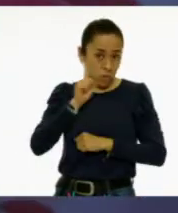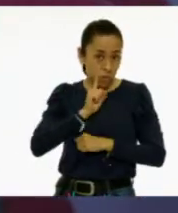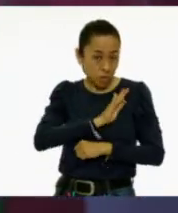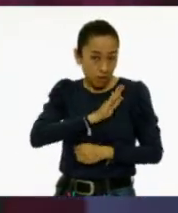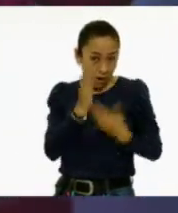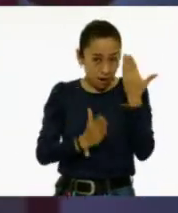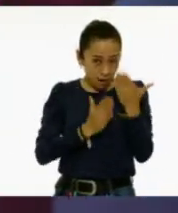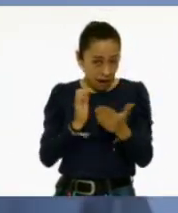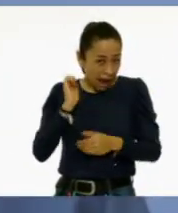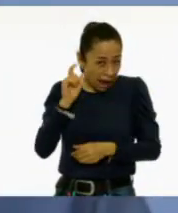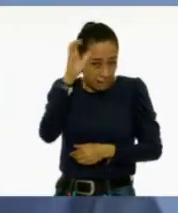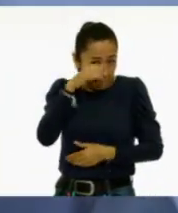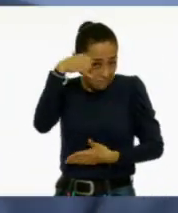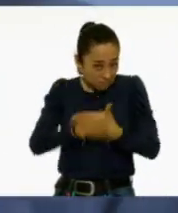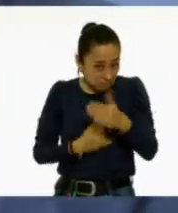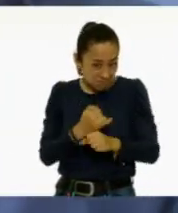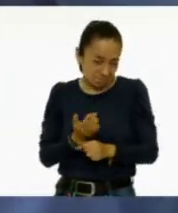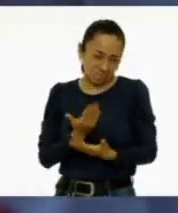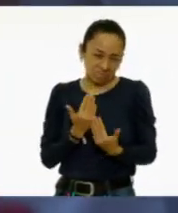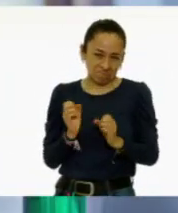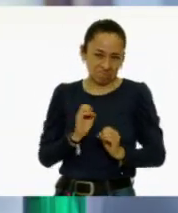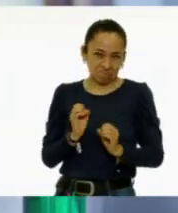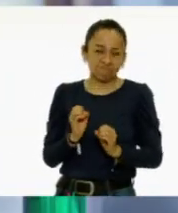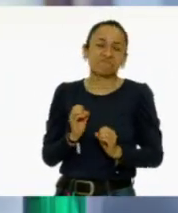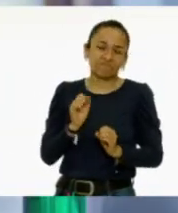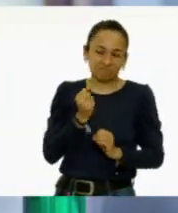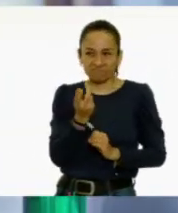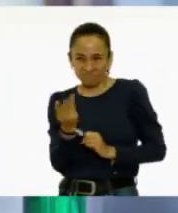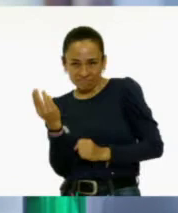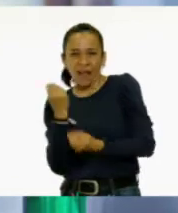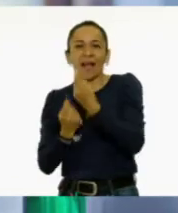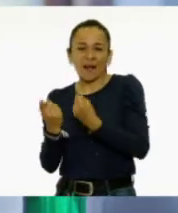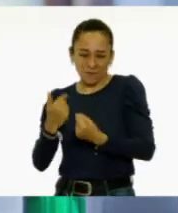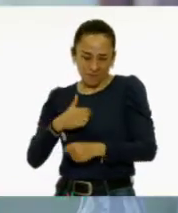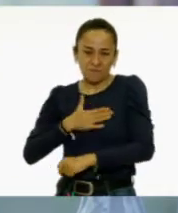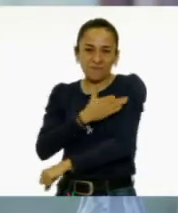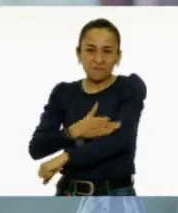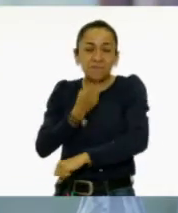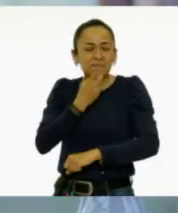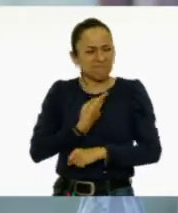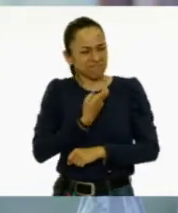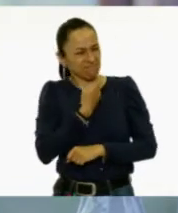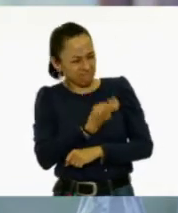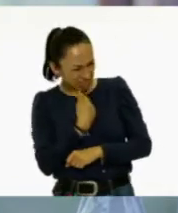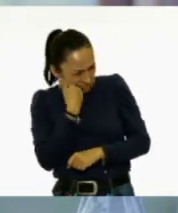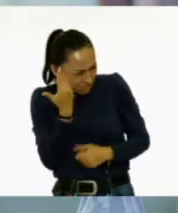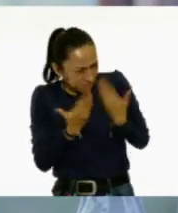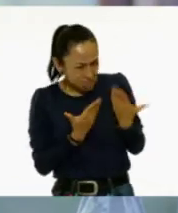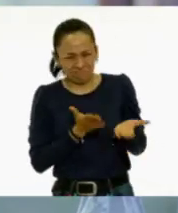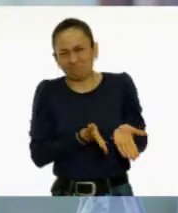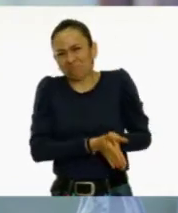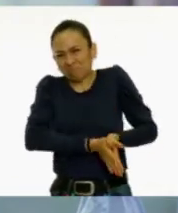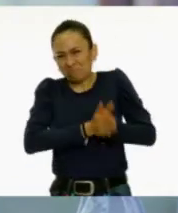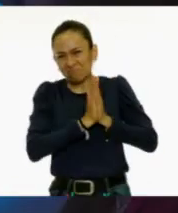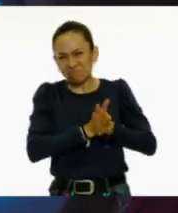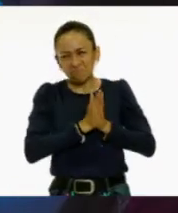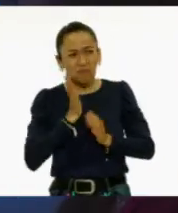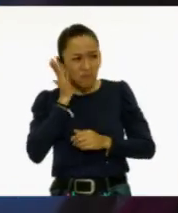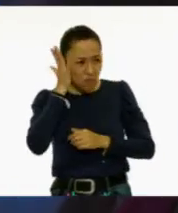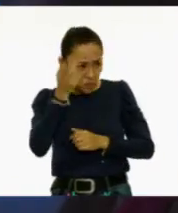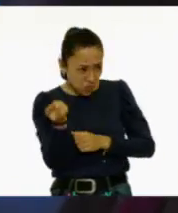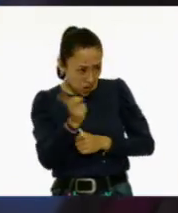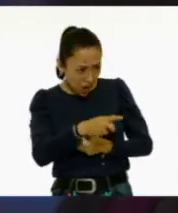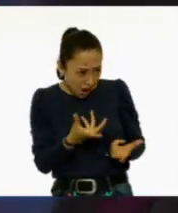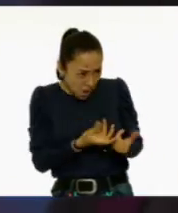alguna ciencia y nunca faltó el familiar que me dijera: ¿por qué estudias eso? Nadie se va a querer casar contigo.